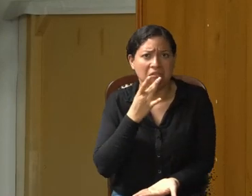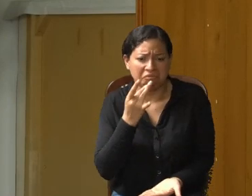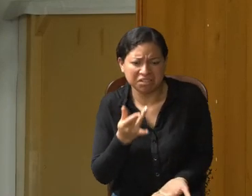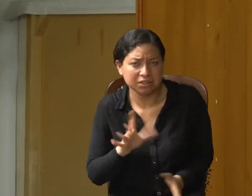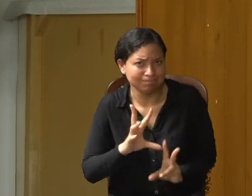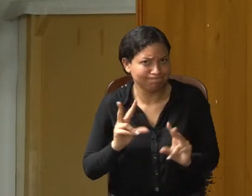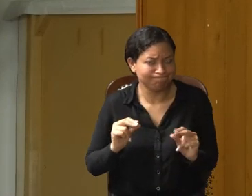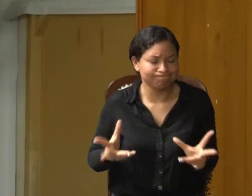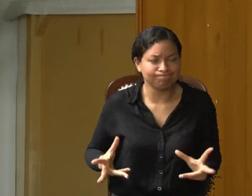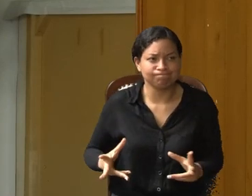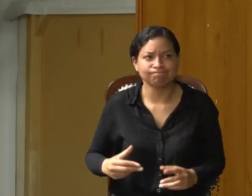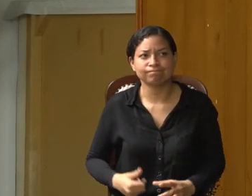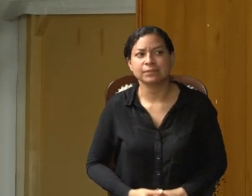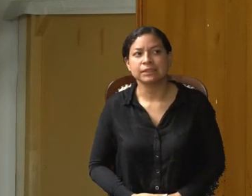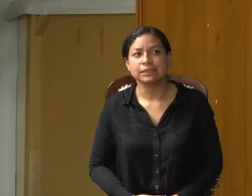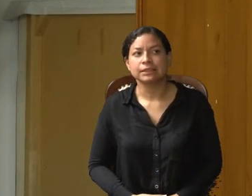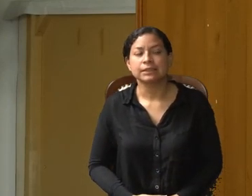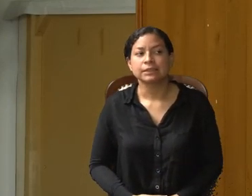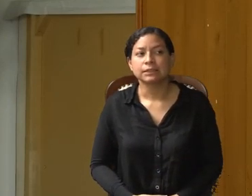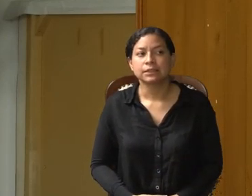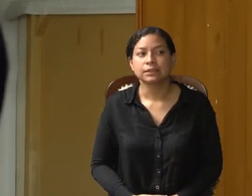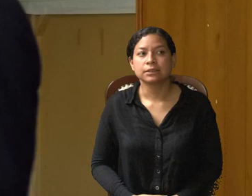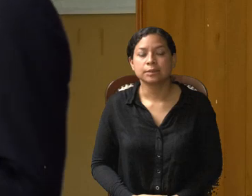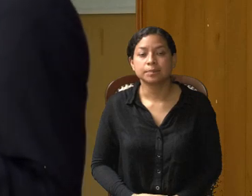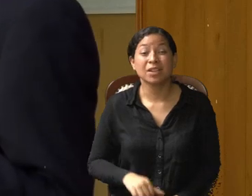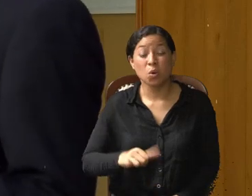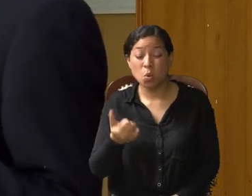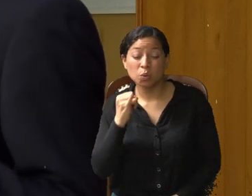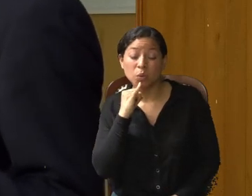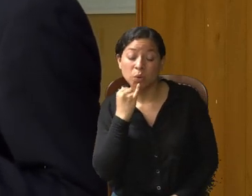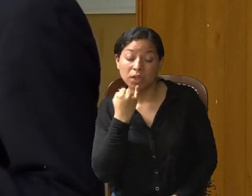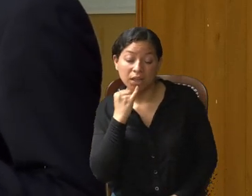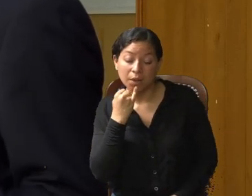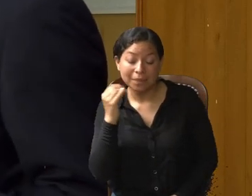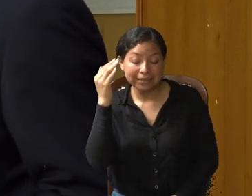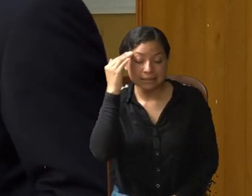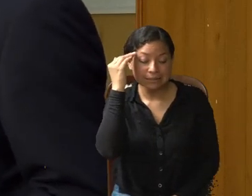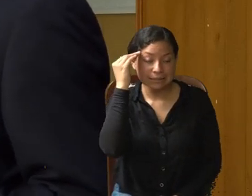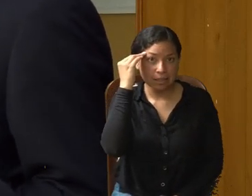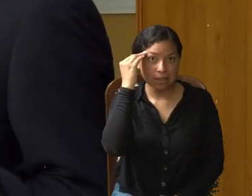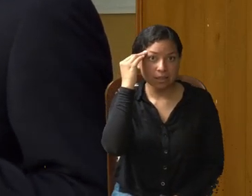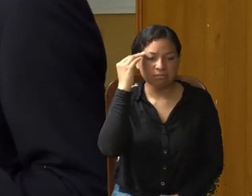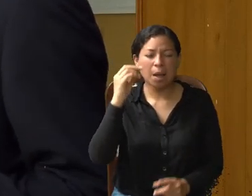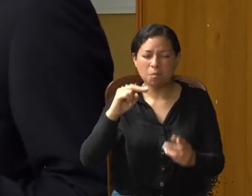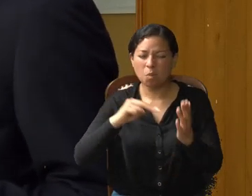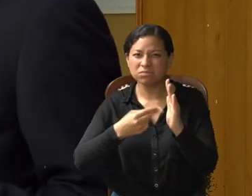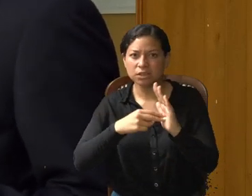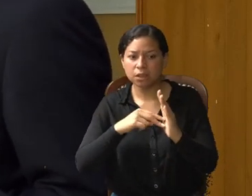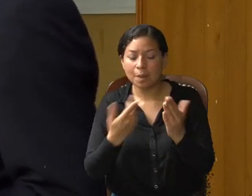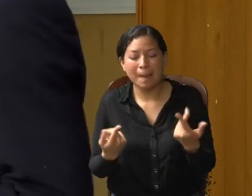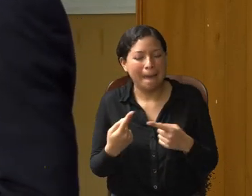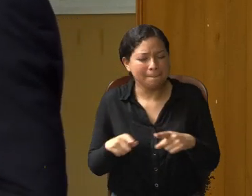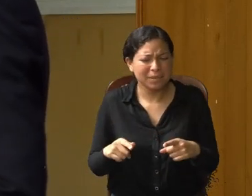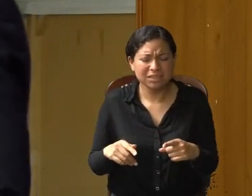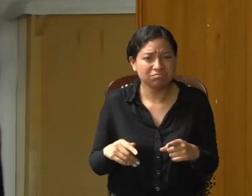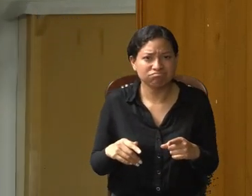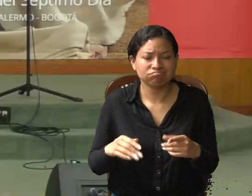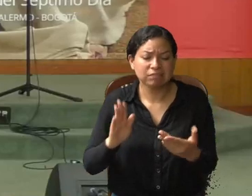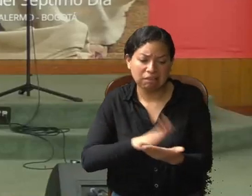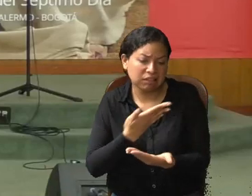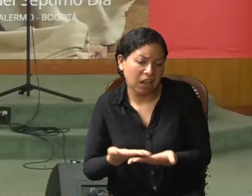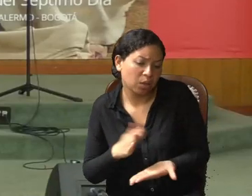que más o menos uno sabe qué significan, pero literalmente no se pueden traducir a nuestro idioma español. Así